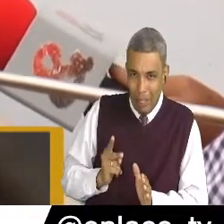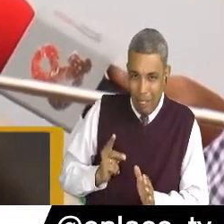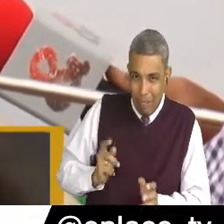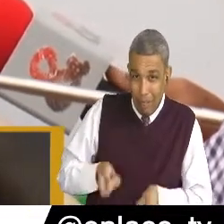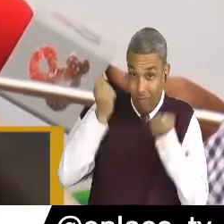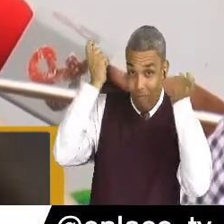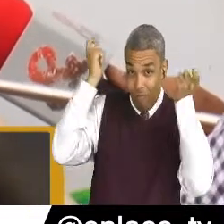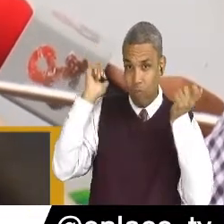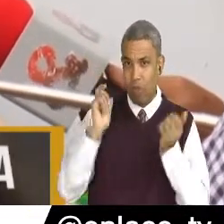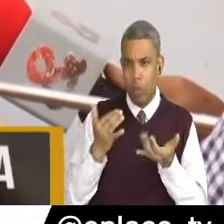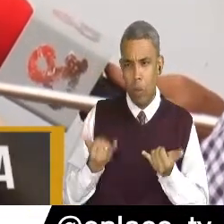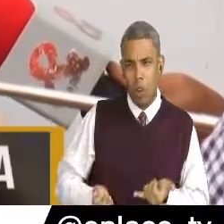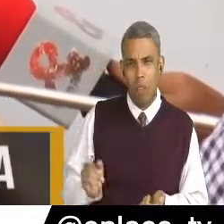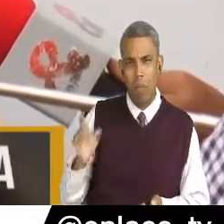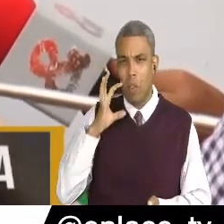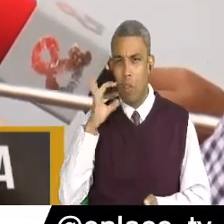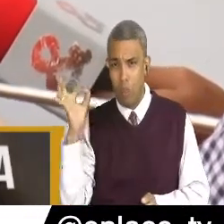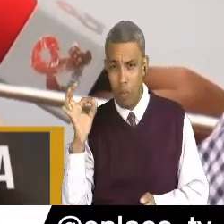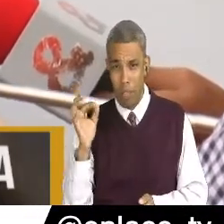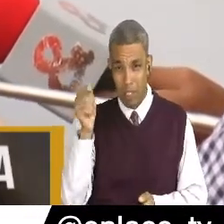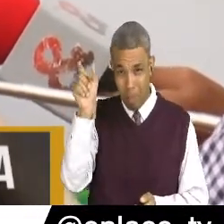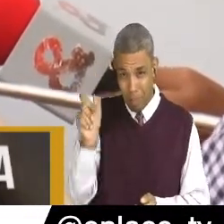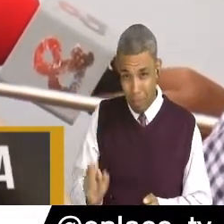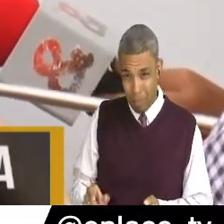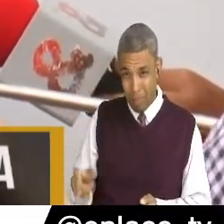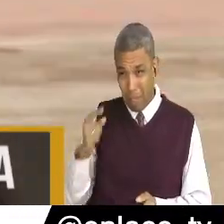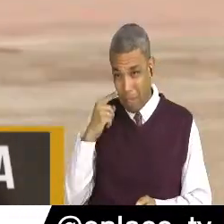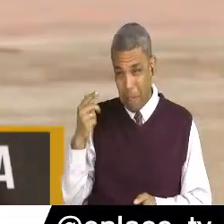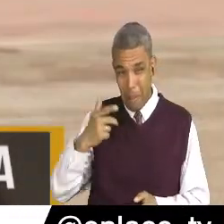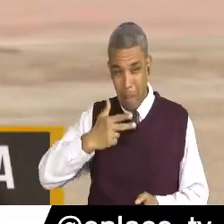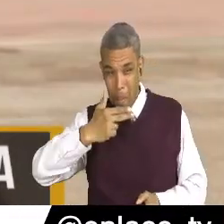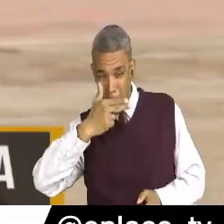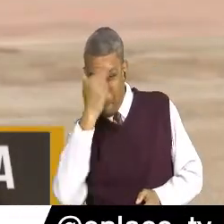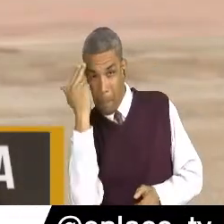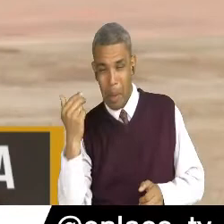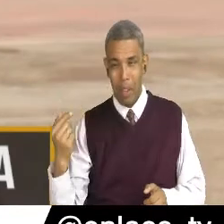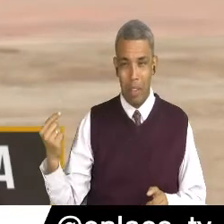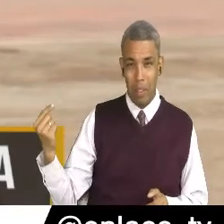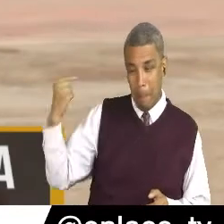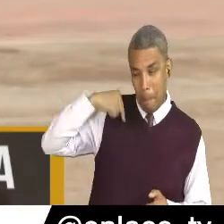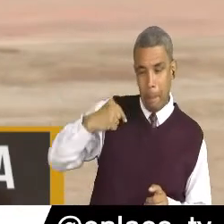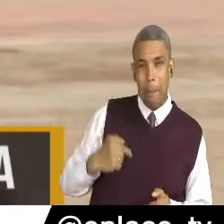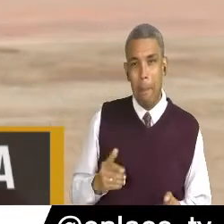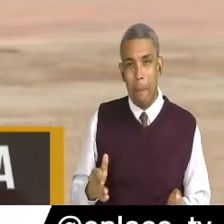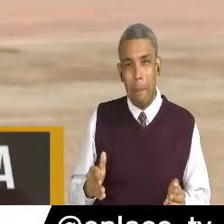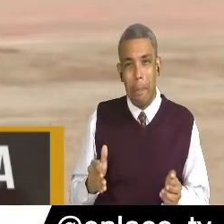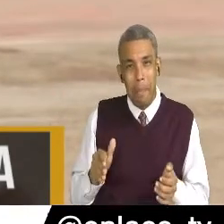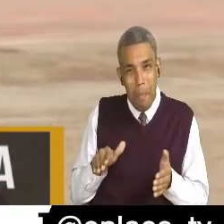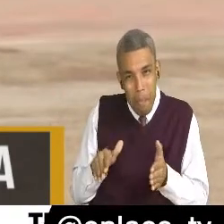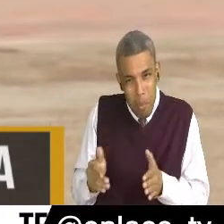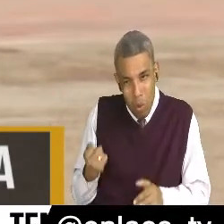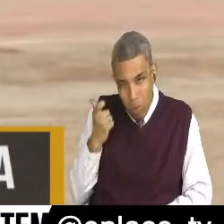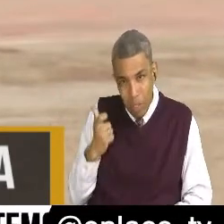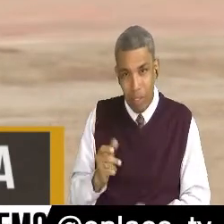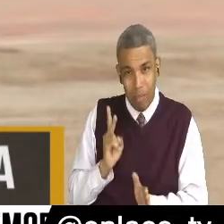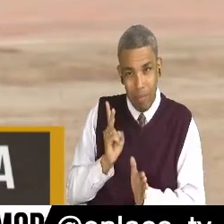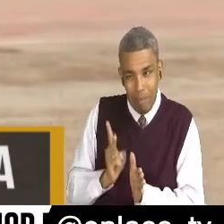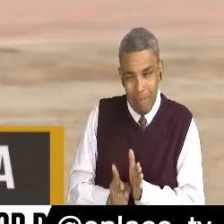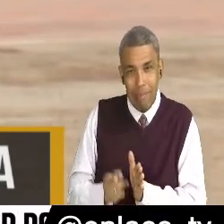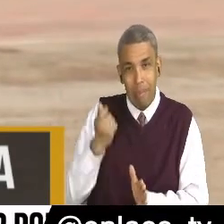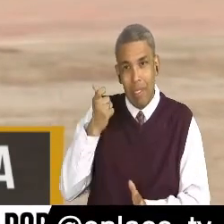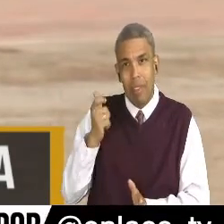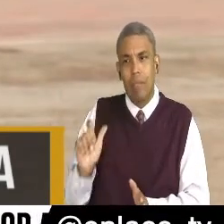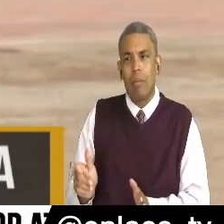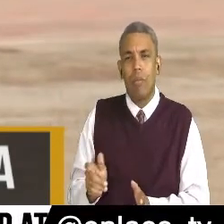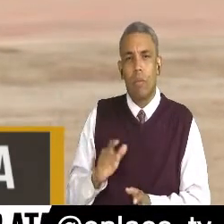qué compromiso podía o no tener esta persona que resultaría en este lugar. Luego de una hora y media aproximadamente de haberse registrado